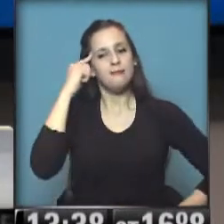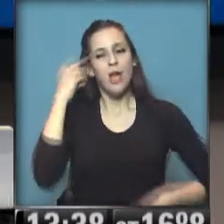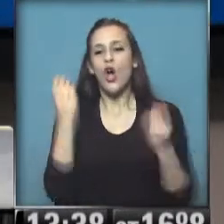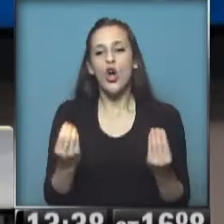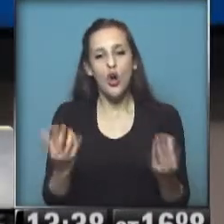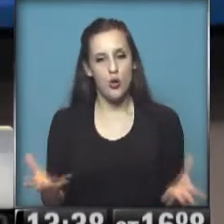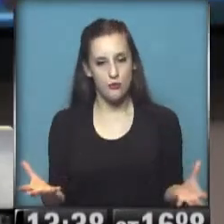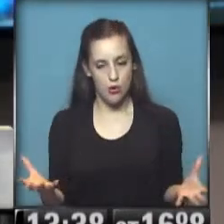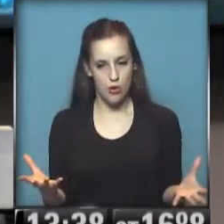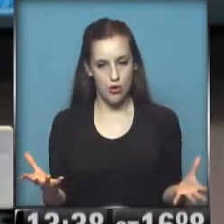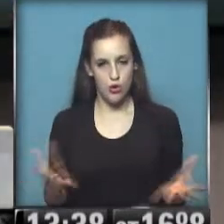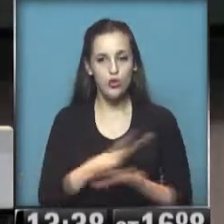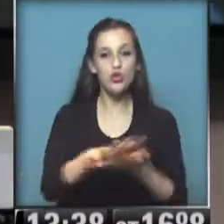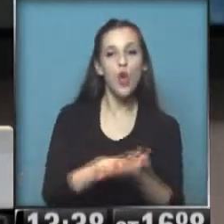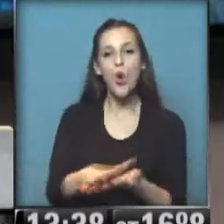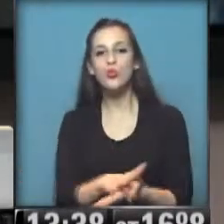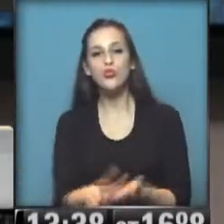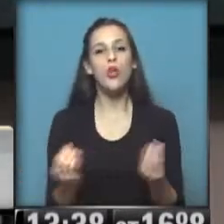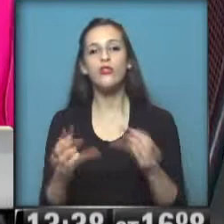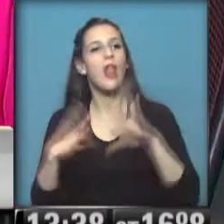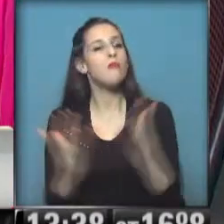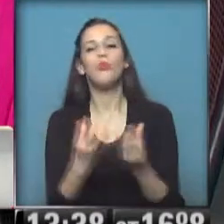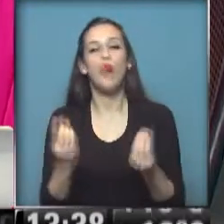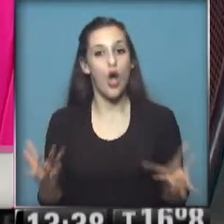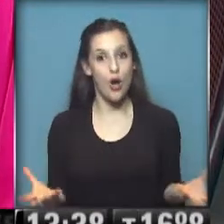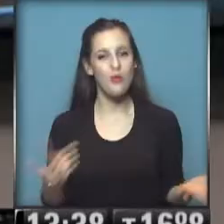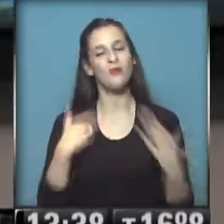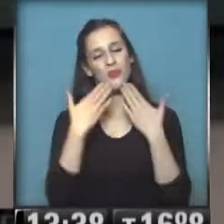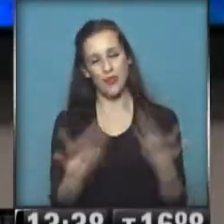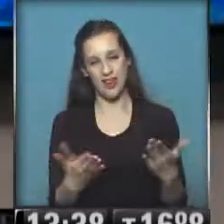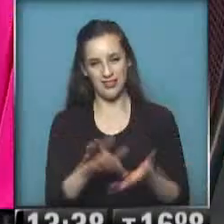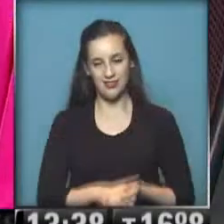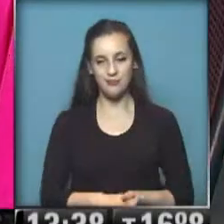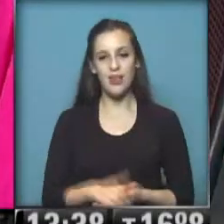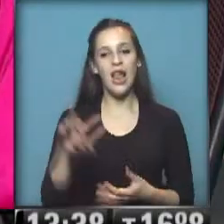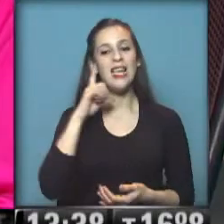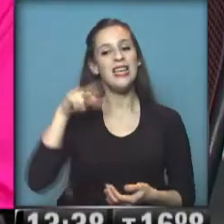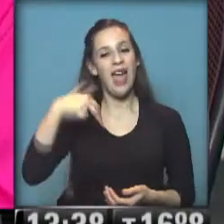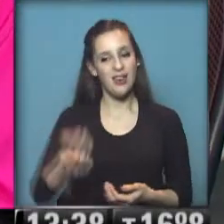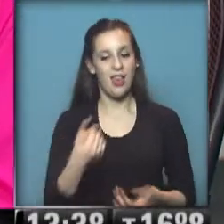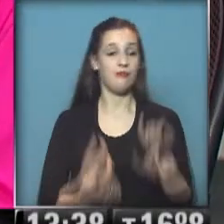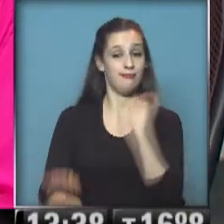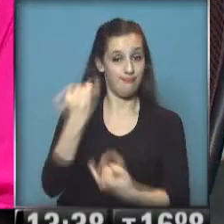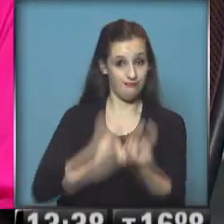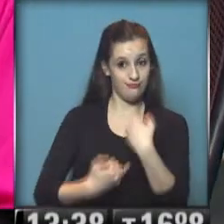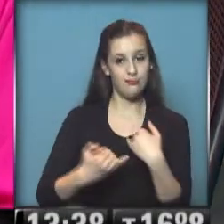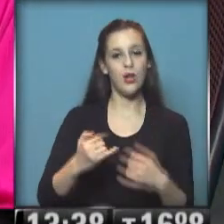dirían los mexicanos para cambiar este mundo lily muchísimas gracias a vos muy bien hay gente que con nosotros y con ustedes sigue a roberto con más